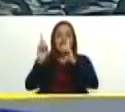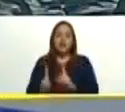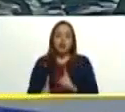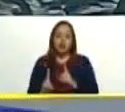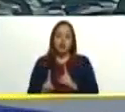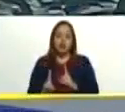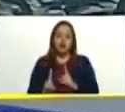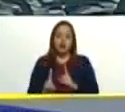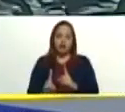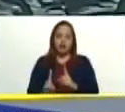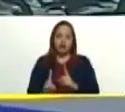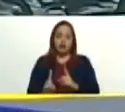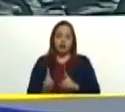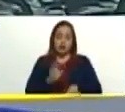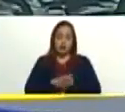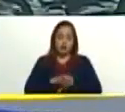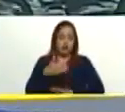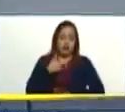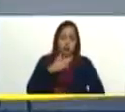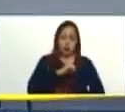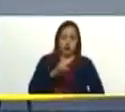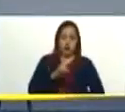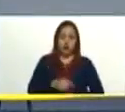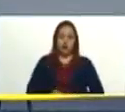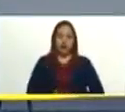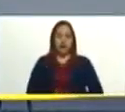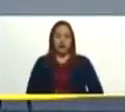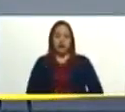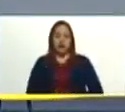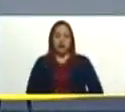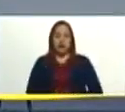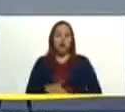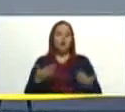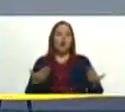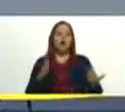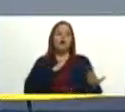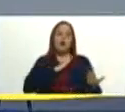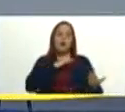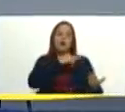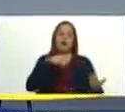our solutions ¿cuáles son nuestras soluciones?